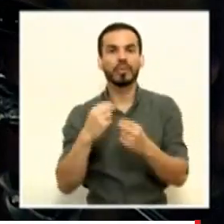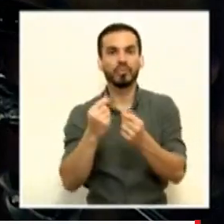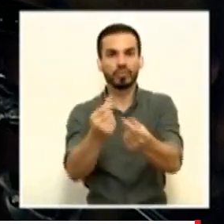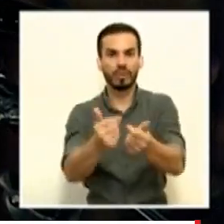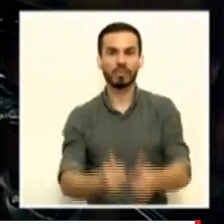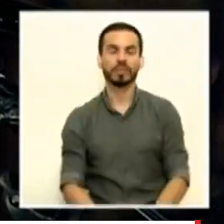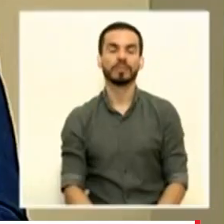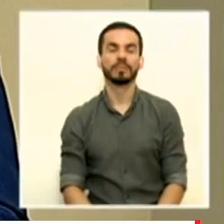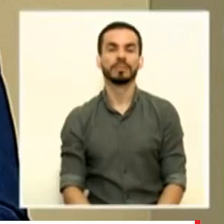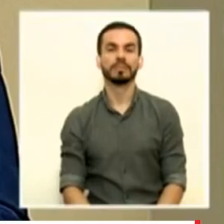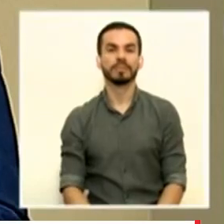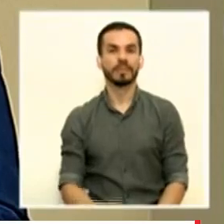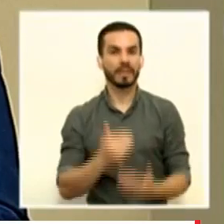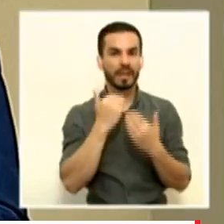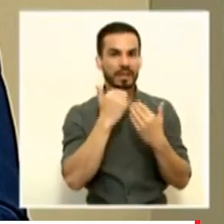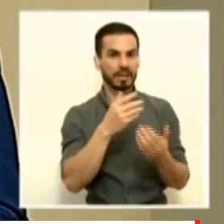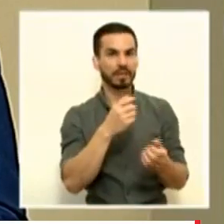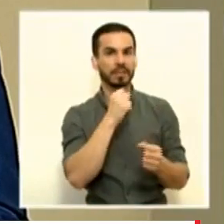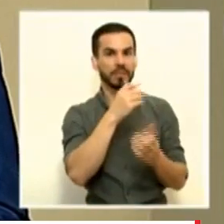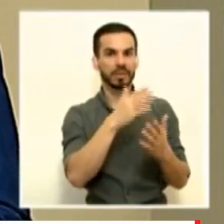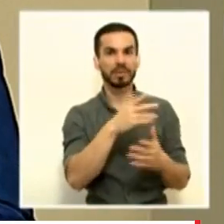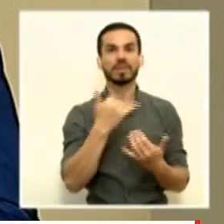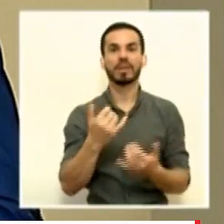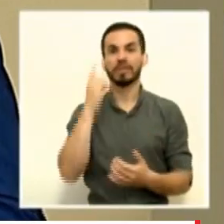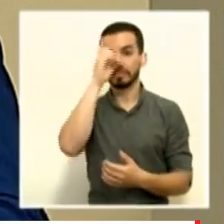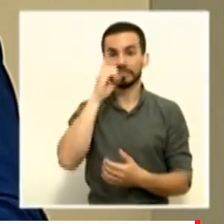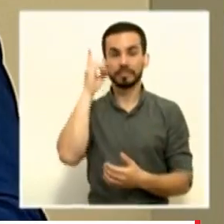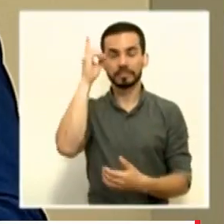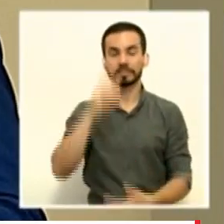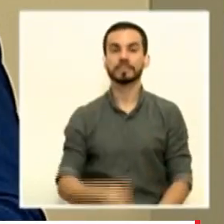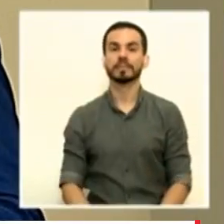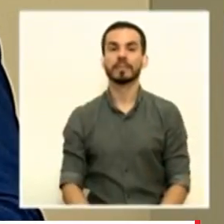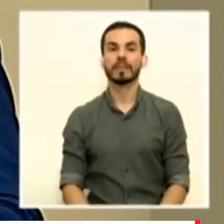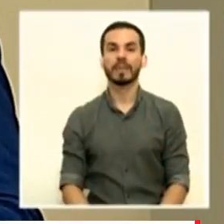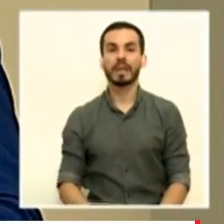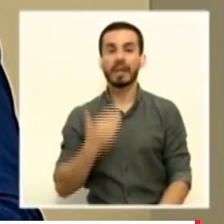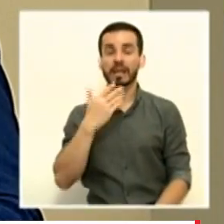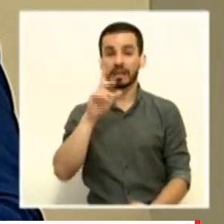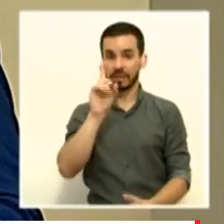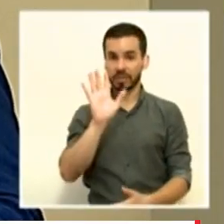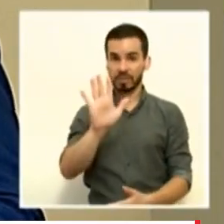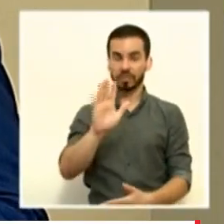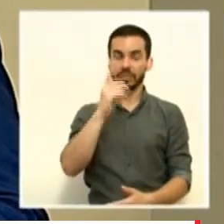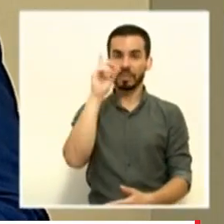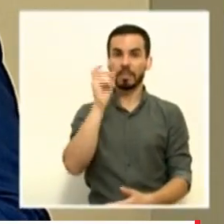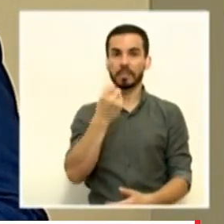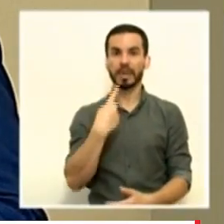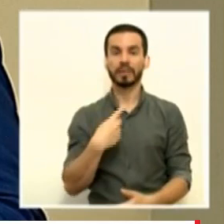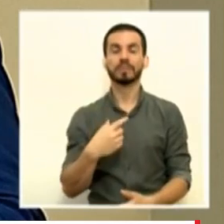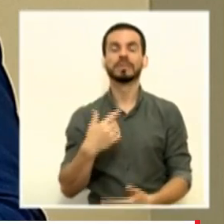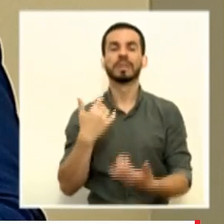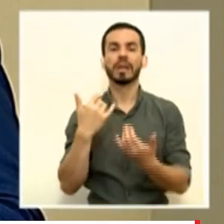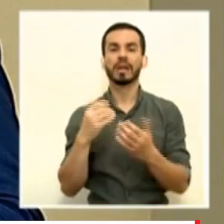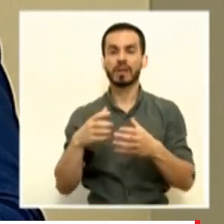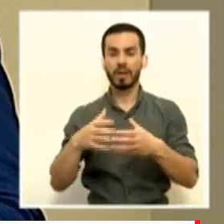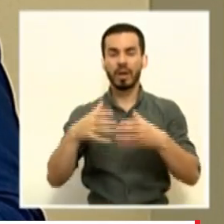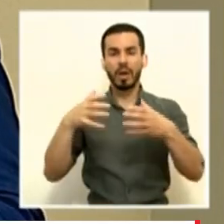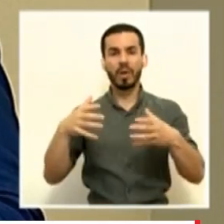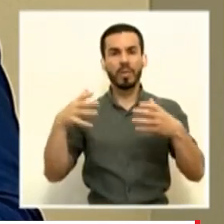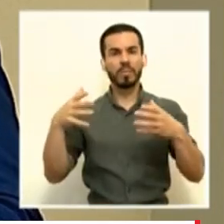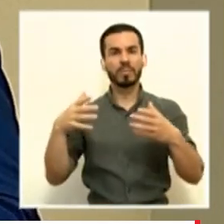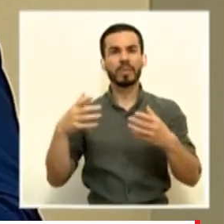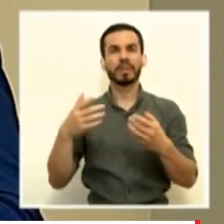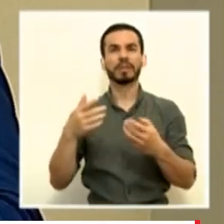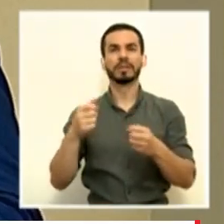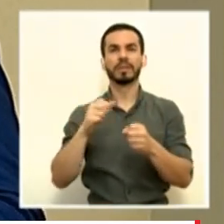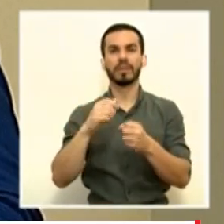Muchísimas gracias, Jessica. Doctor Daniel Salas, por favor. Sí, gracias, Jessica, por sus 2 preguntas con respecto a casos